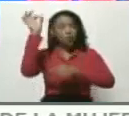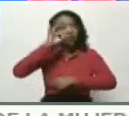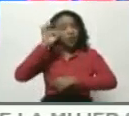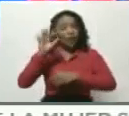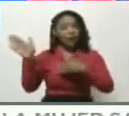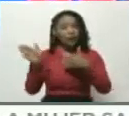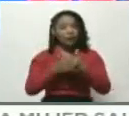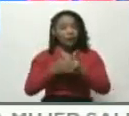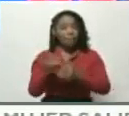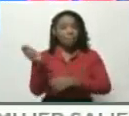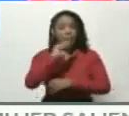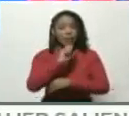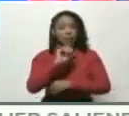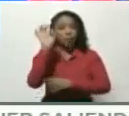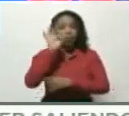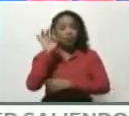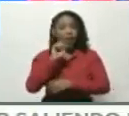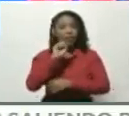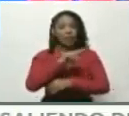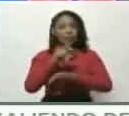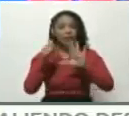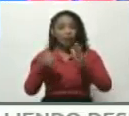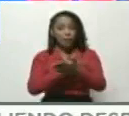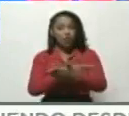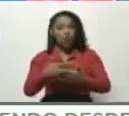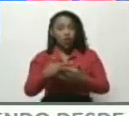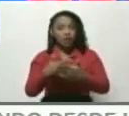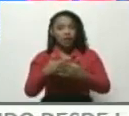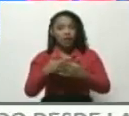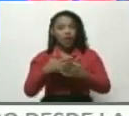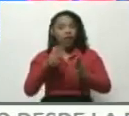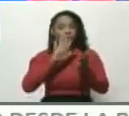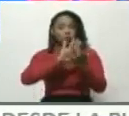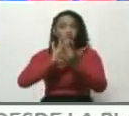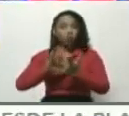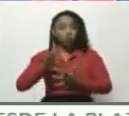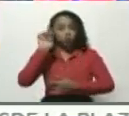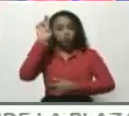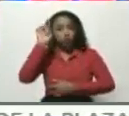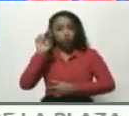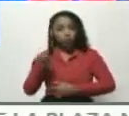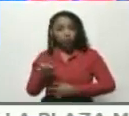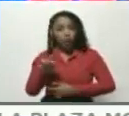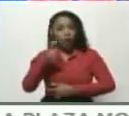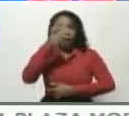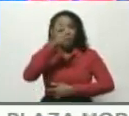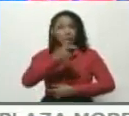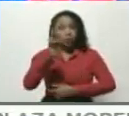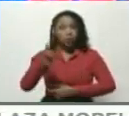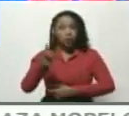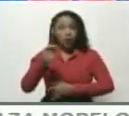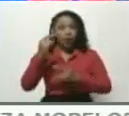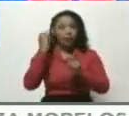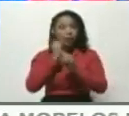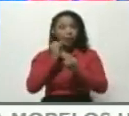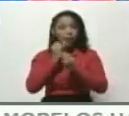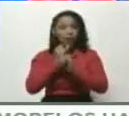cerró con un promedio de 16 millones de interacciones por día entre el ciudadano y la